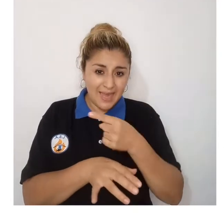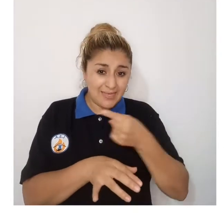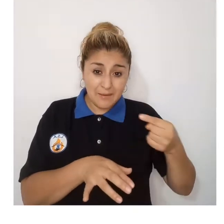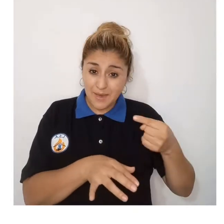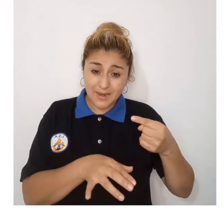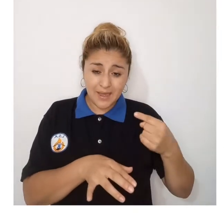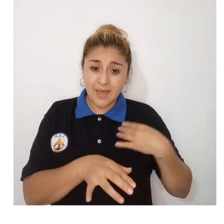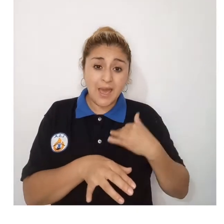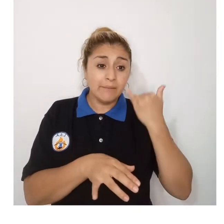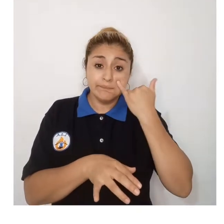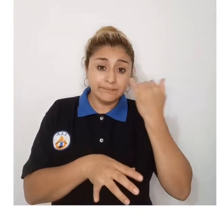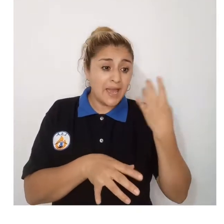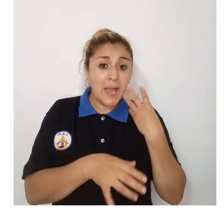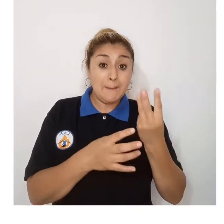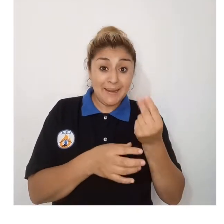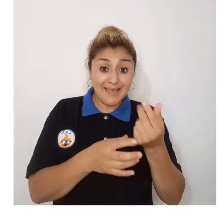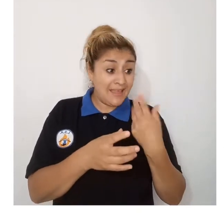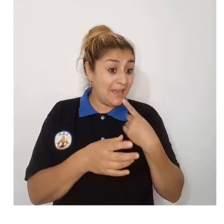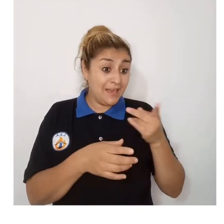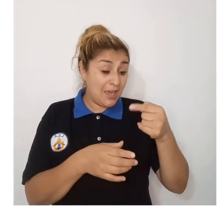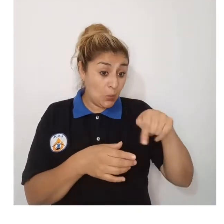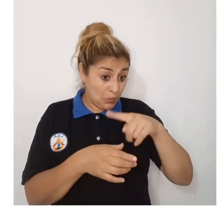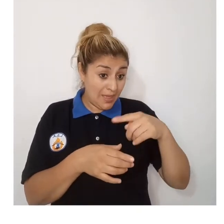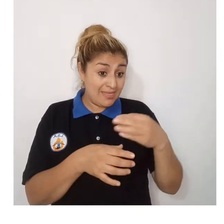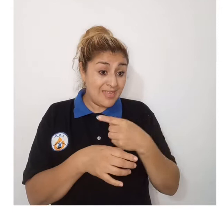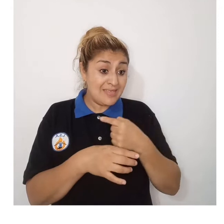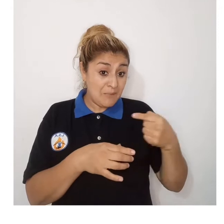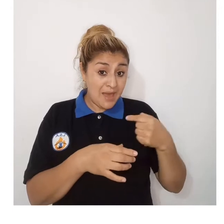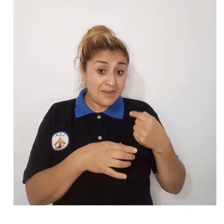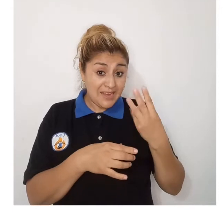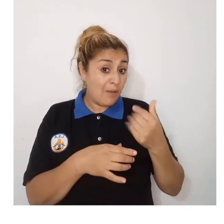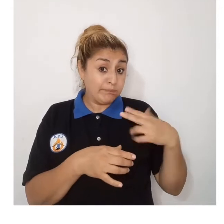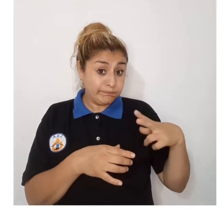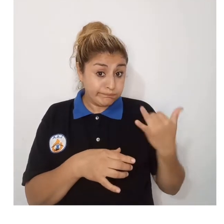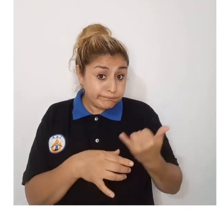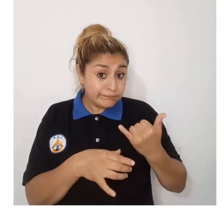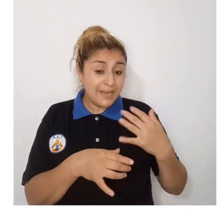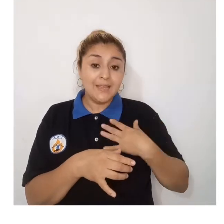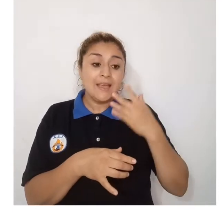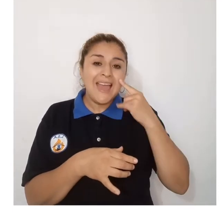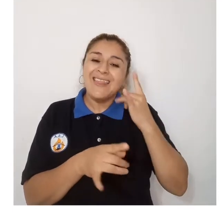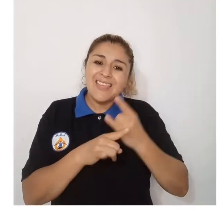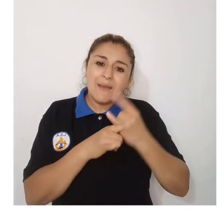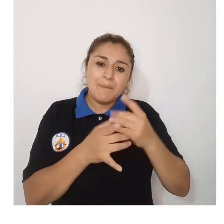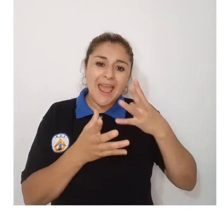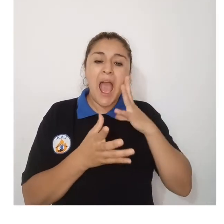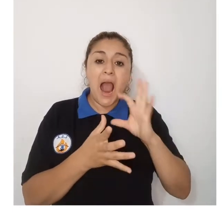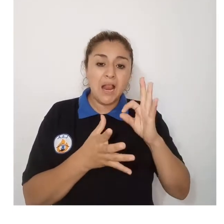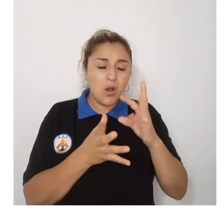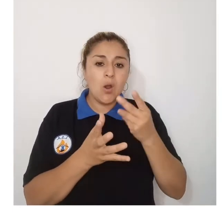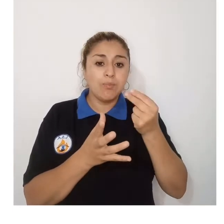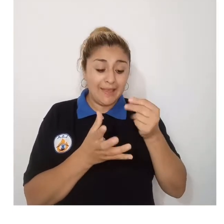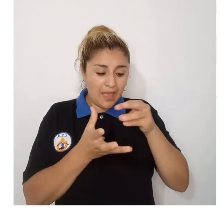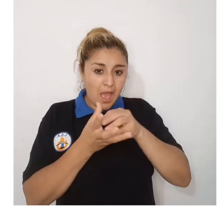algo todas las semanas aparte según lo que hayan prosperado según lo que reciban a parte de siempre algo guarden lo